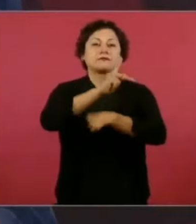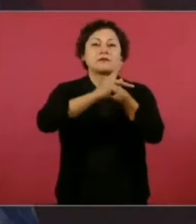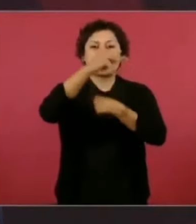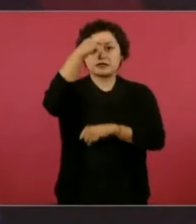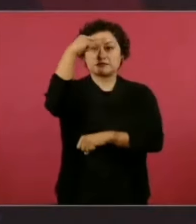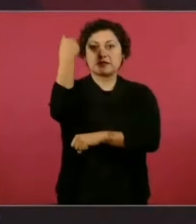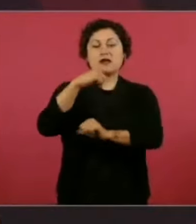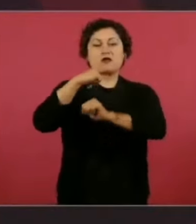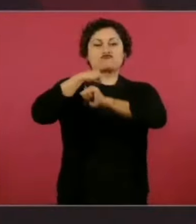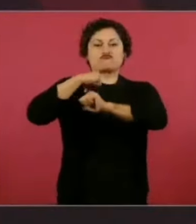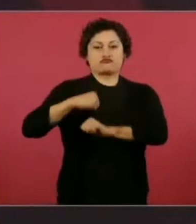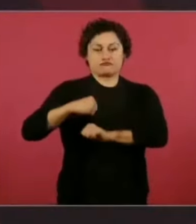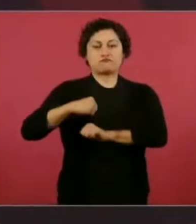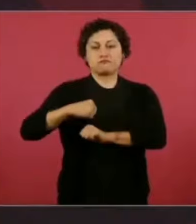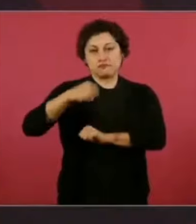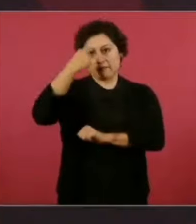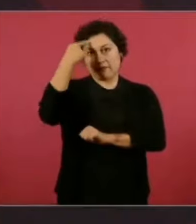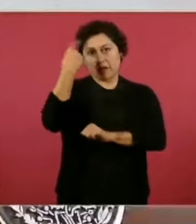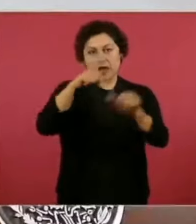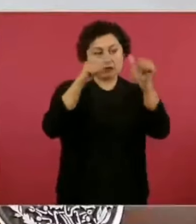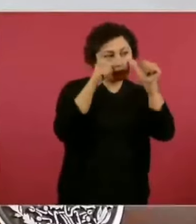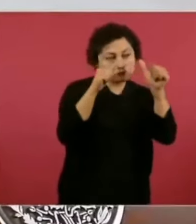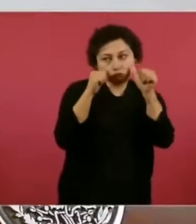se haga cargo de la salud,